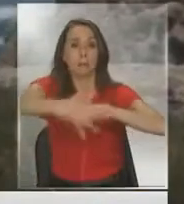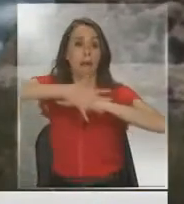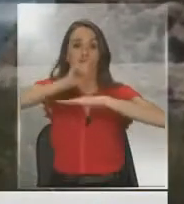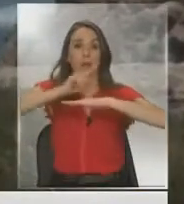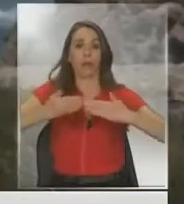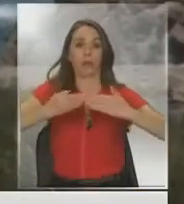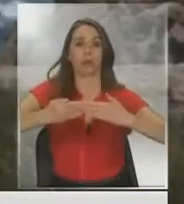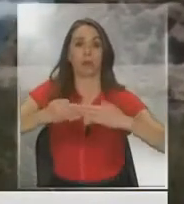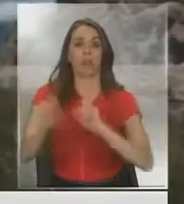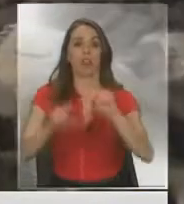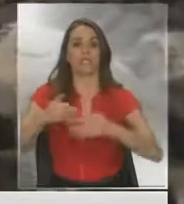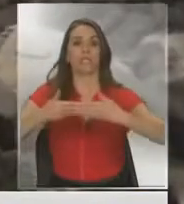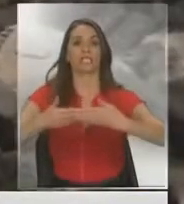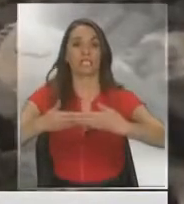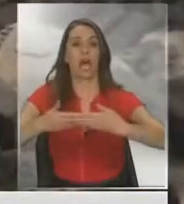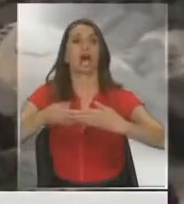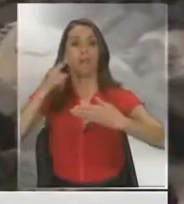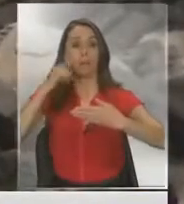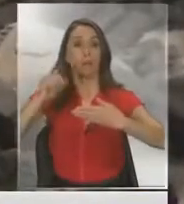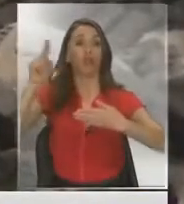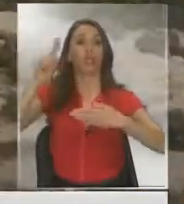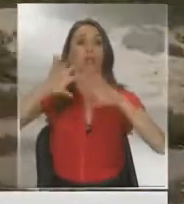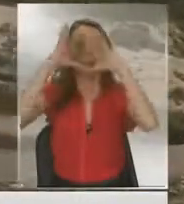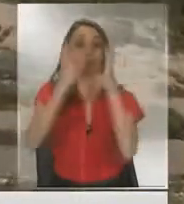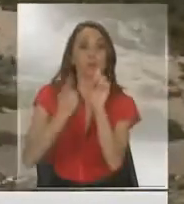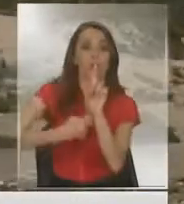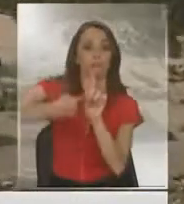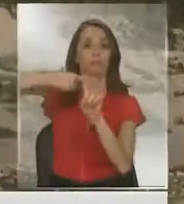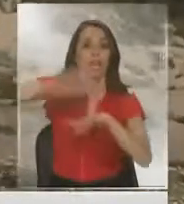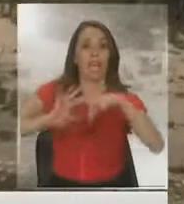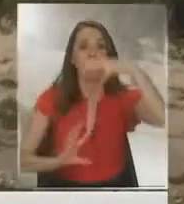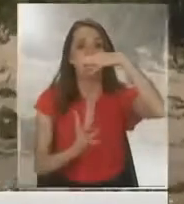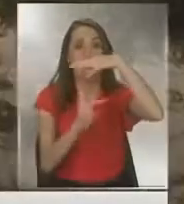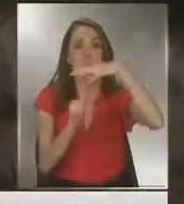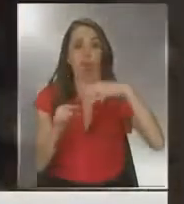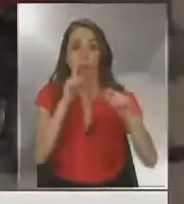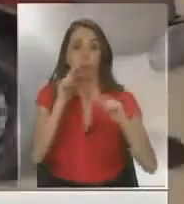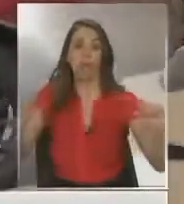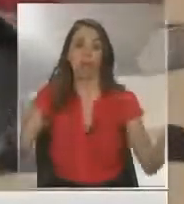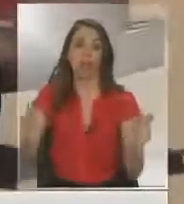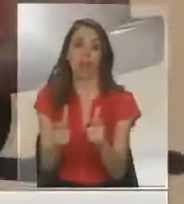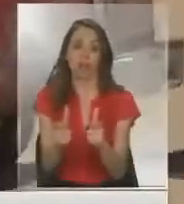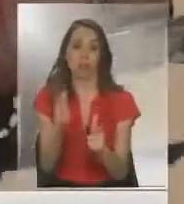inminentes desastres naturales por el calentamiento global. Sin embargo, hoy está en peligro.